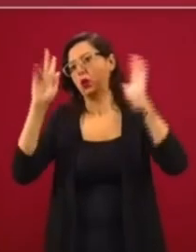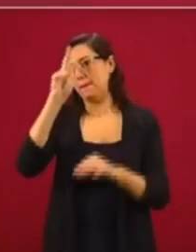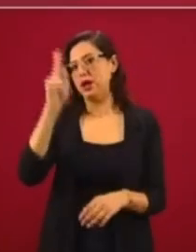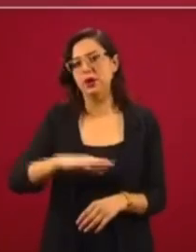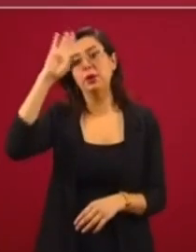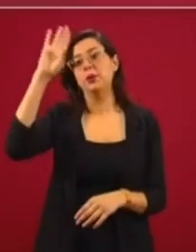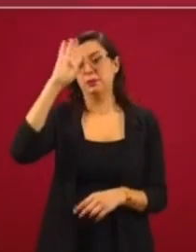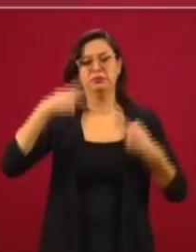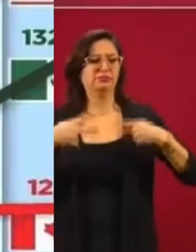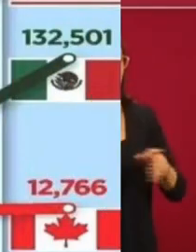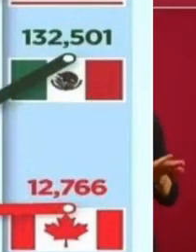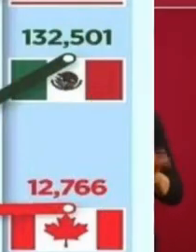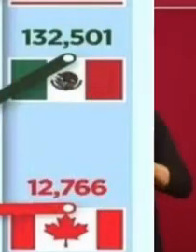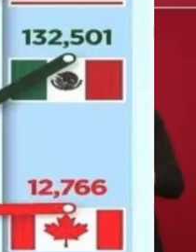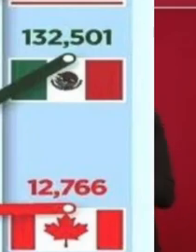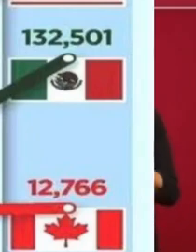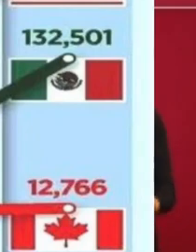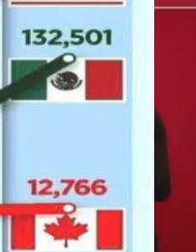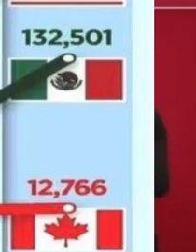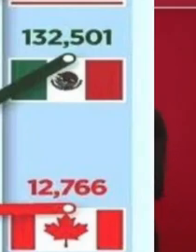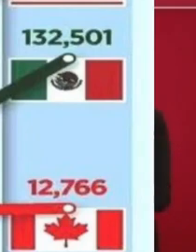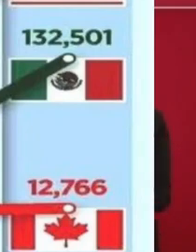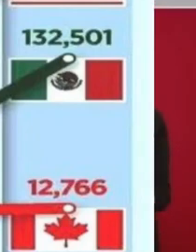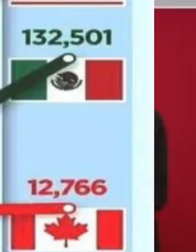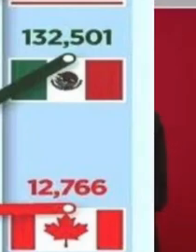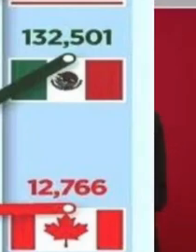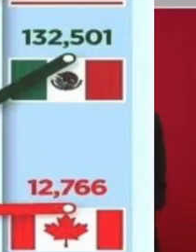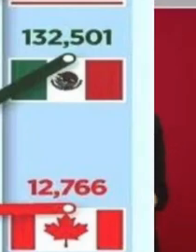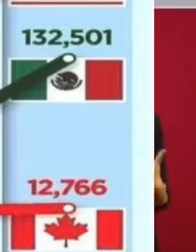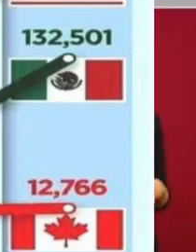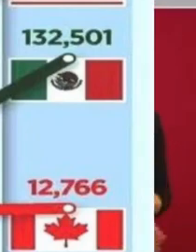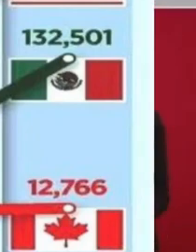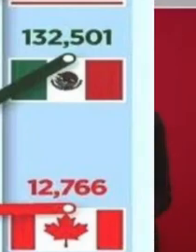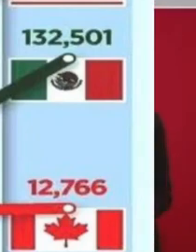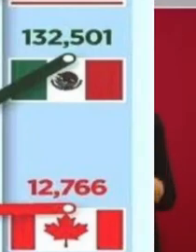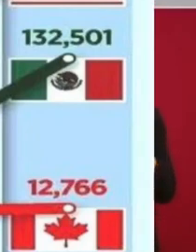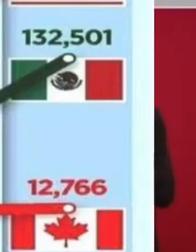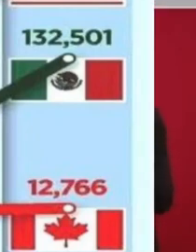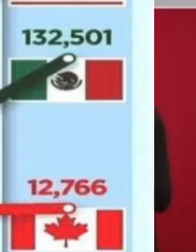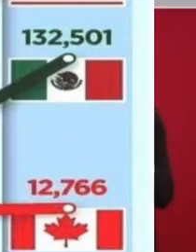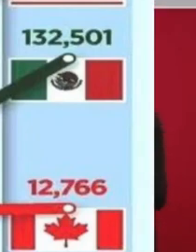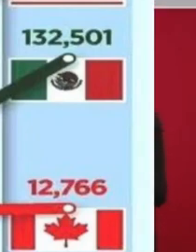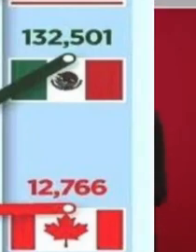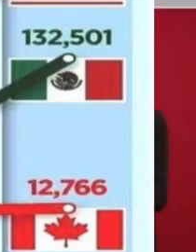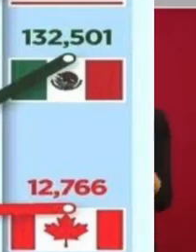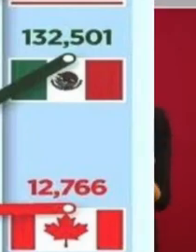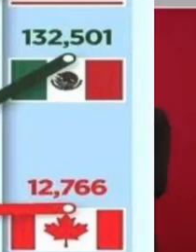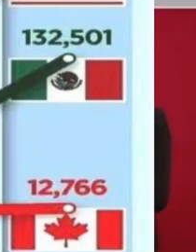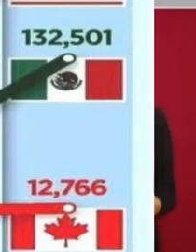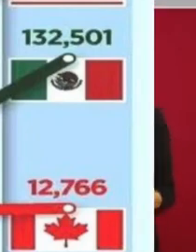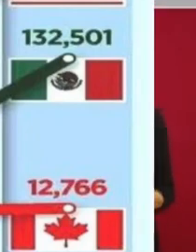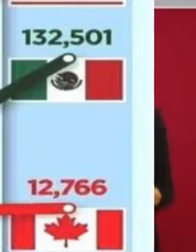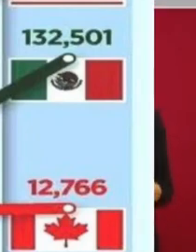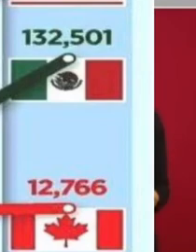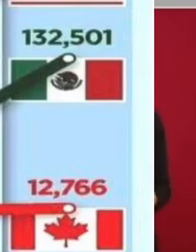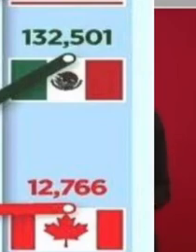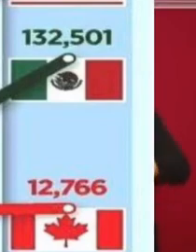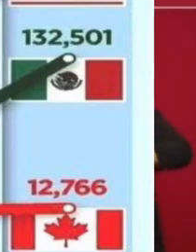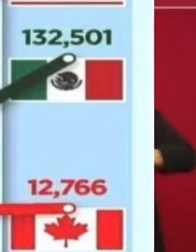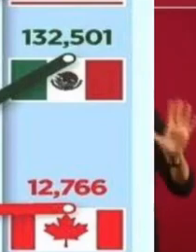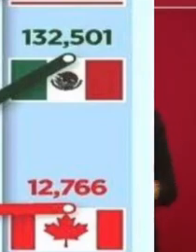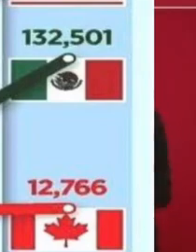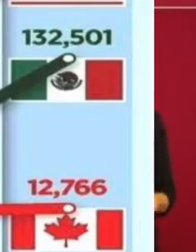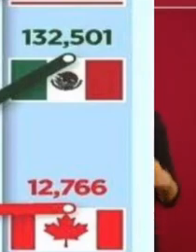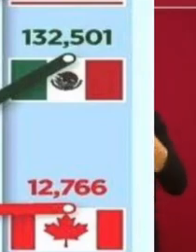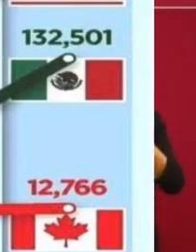mucho dramatismo. Eso, afortunadamente, ya se superó. Desde luego, tenemos que continuar con las medidas de